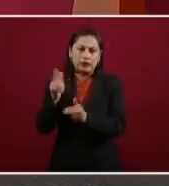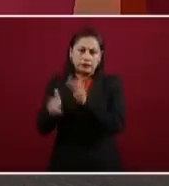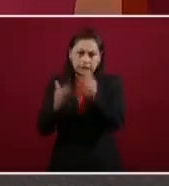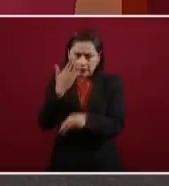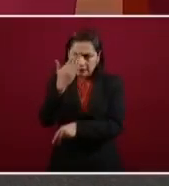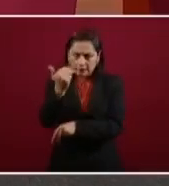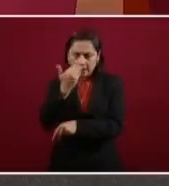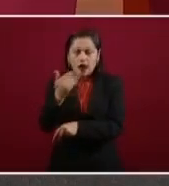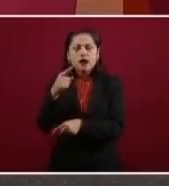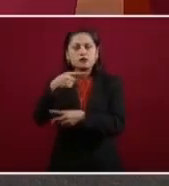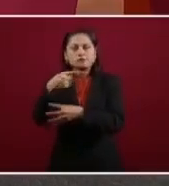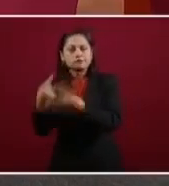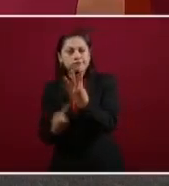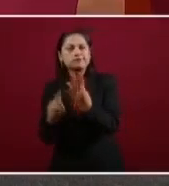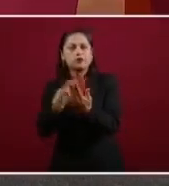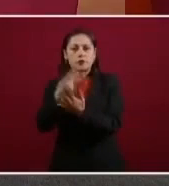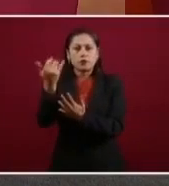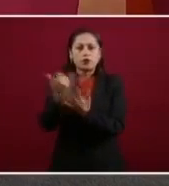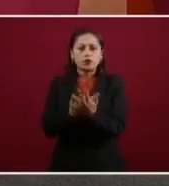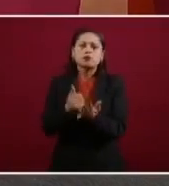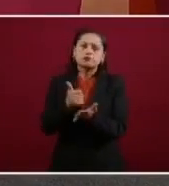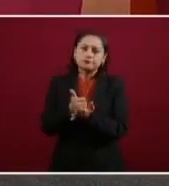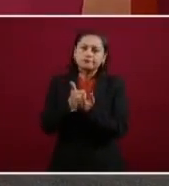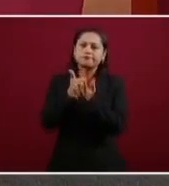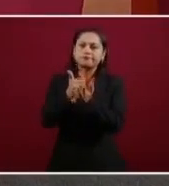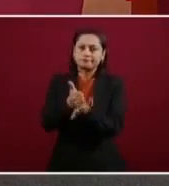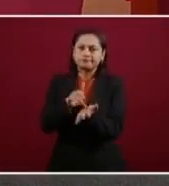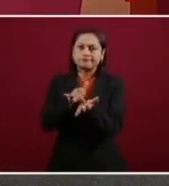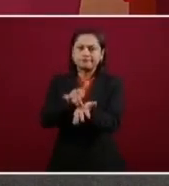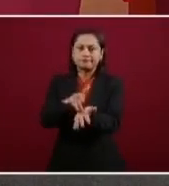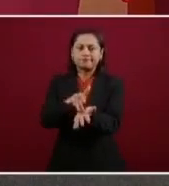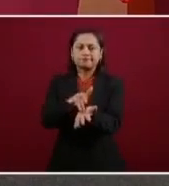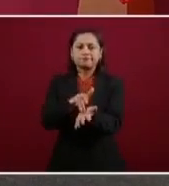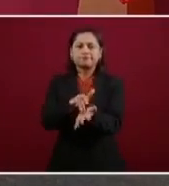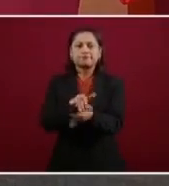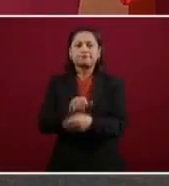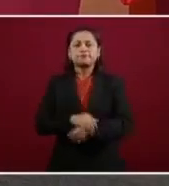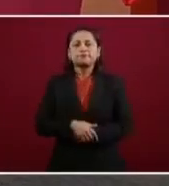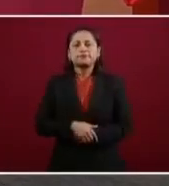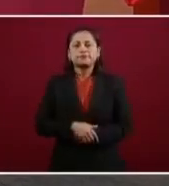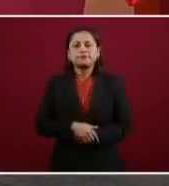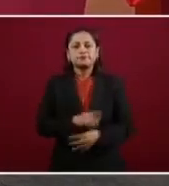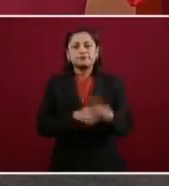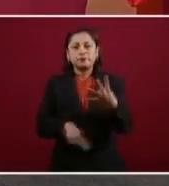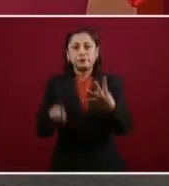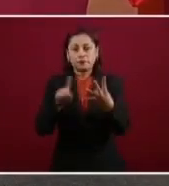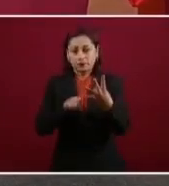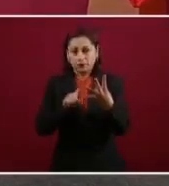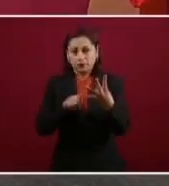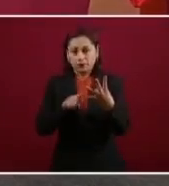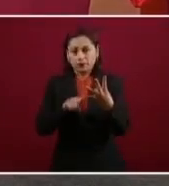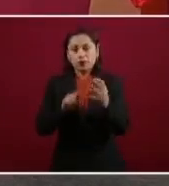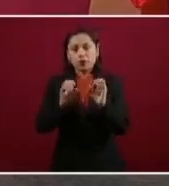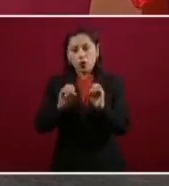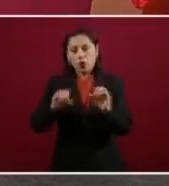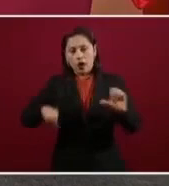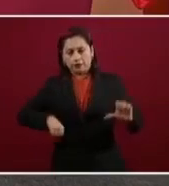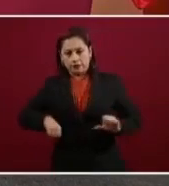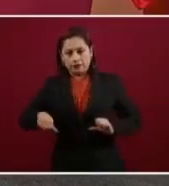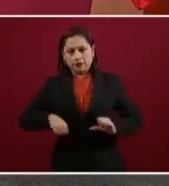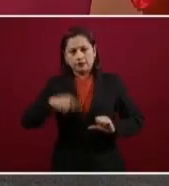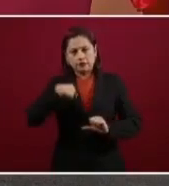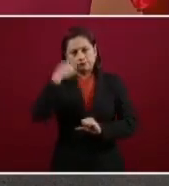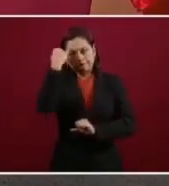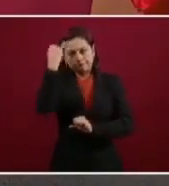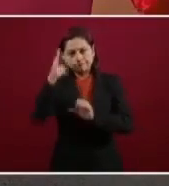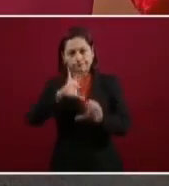todo eso va a ayudar el punto 4 o la acción 4